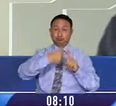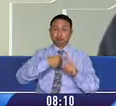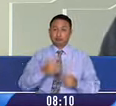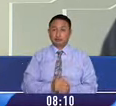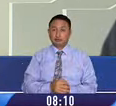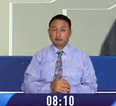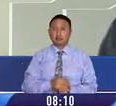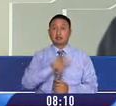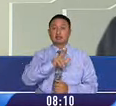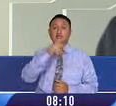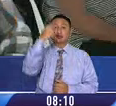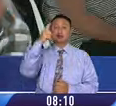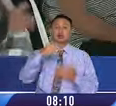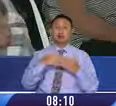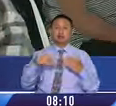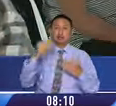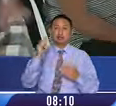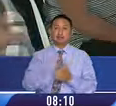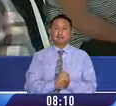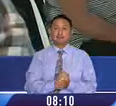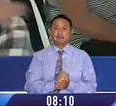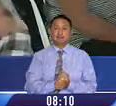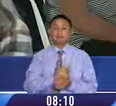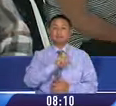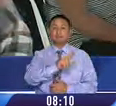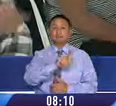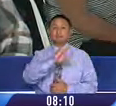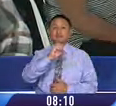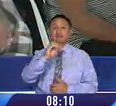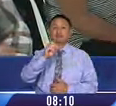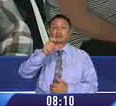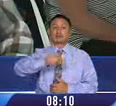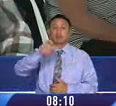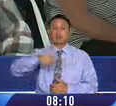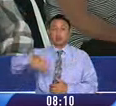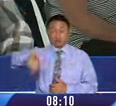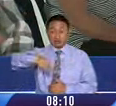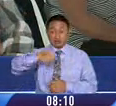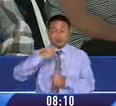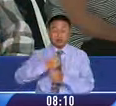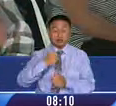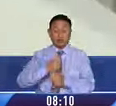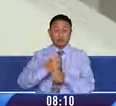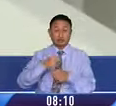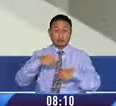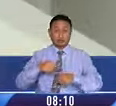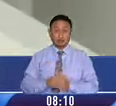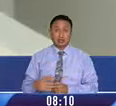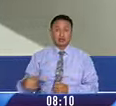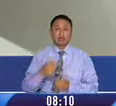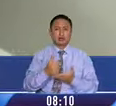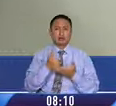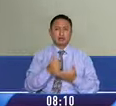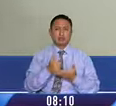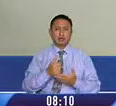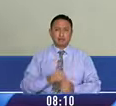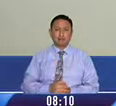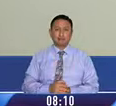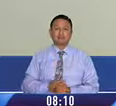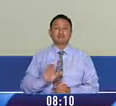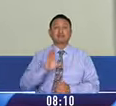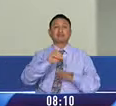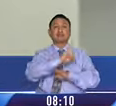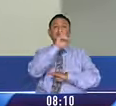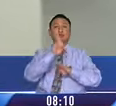inversión de más de $3,000,000. Alrededor de 300 comerciantes que trabajan en este centro de abastos serán beneficiados. Sus